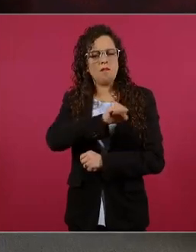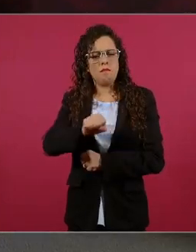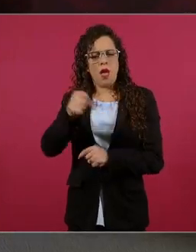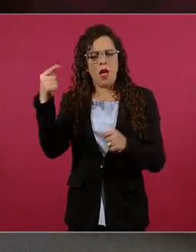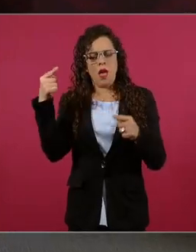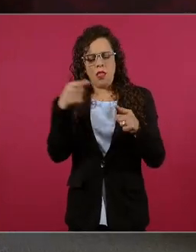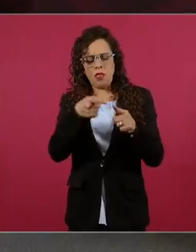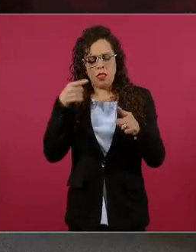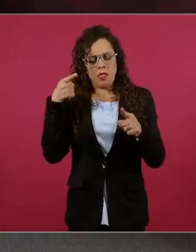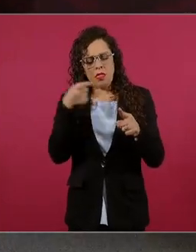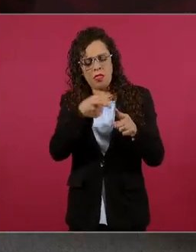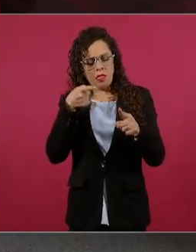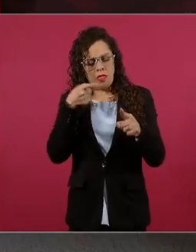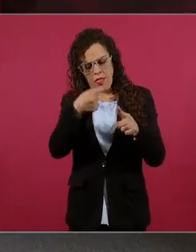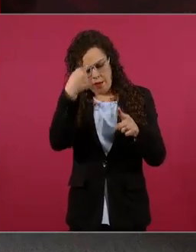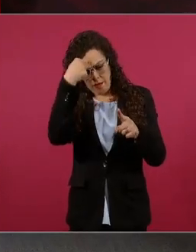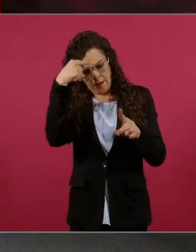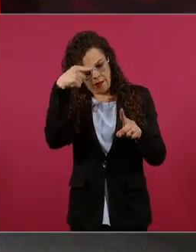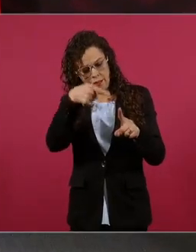¿La de cuello blanco?